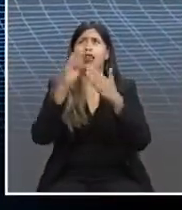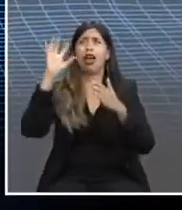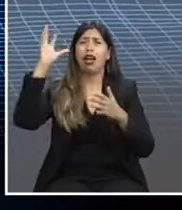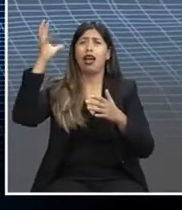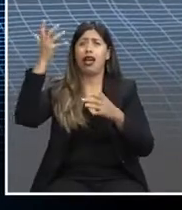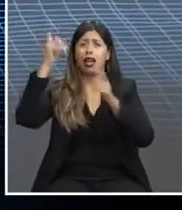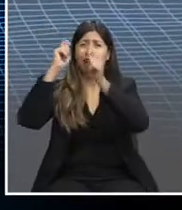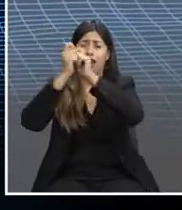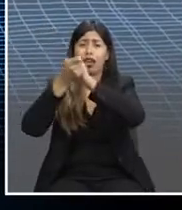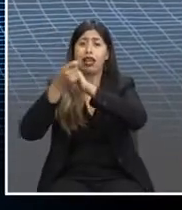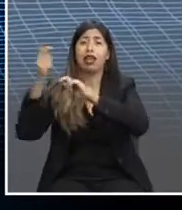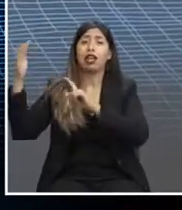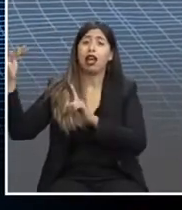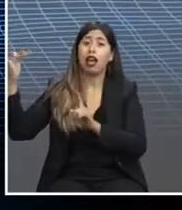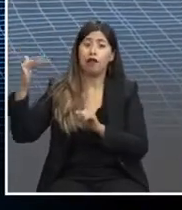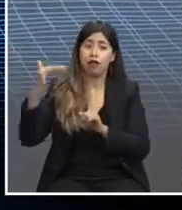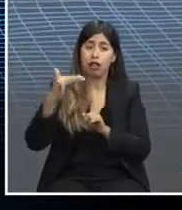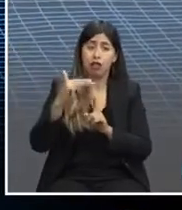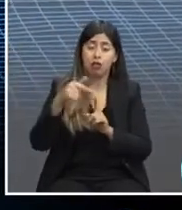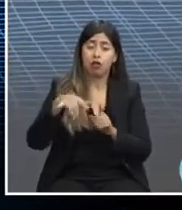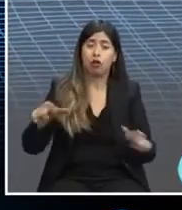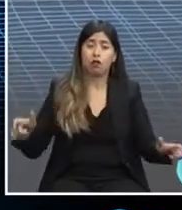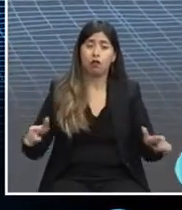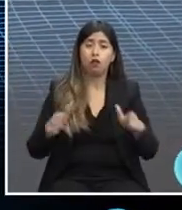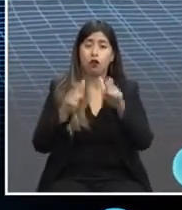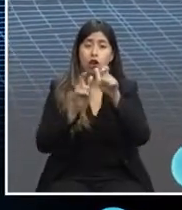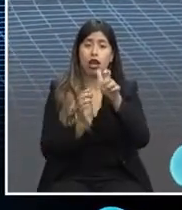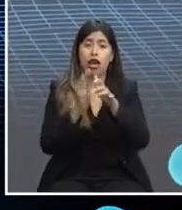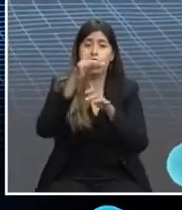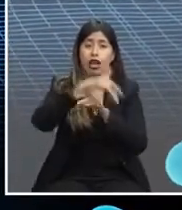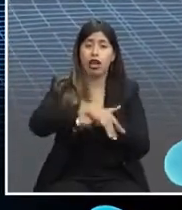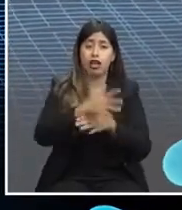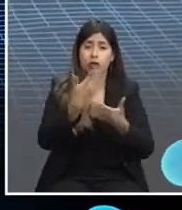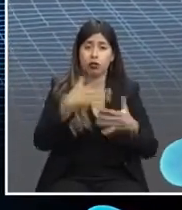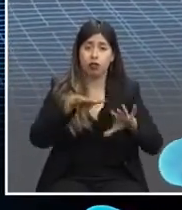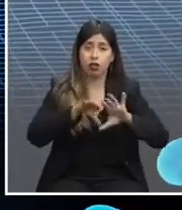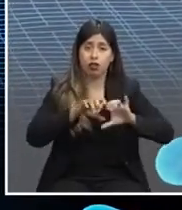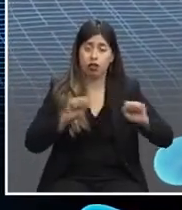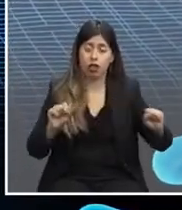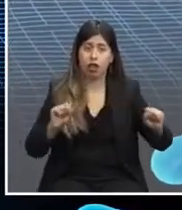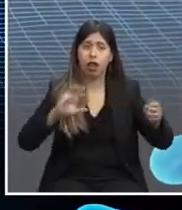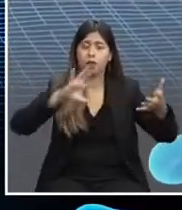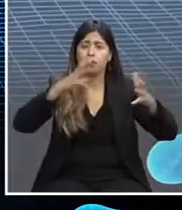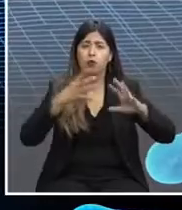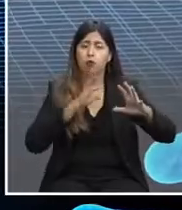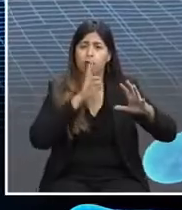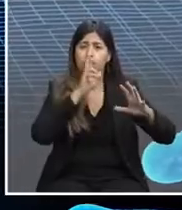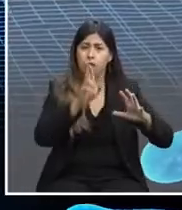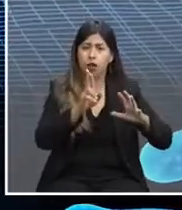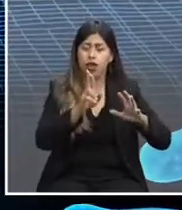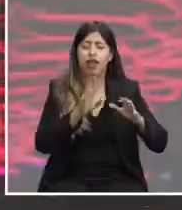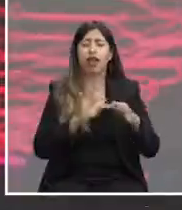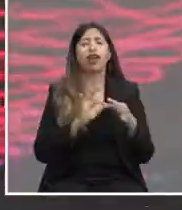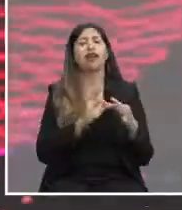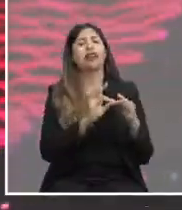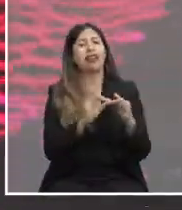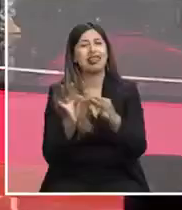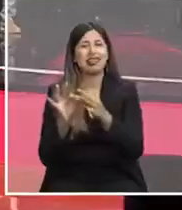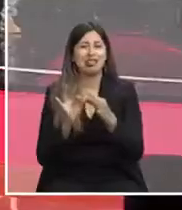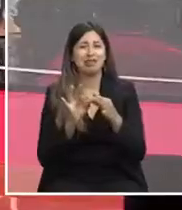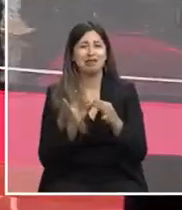y los efectos que podría tener el volcanismo? ¿Estamos preparados en el mundo? Muchas gracias.